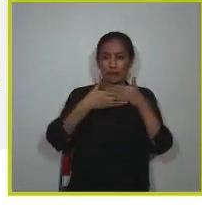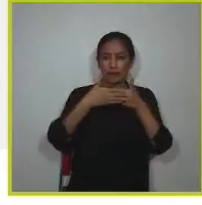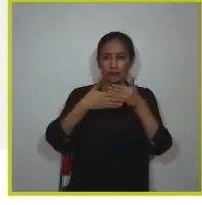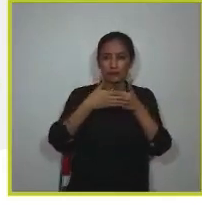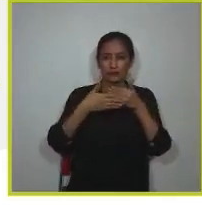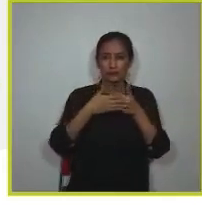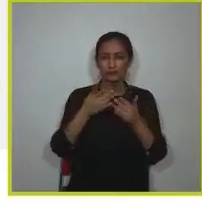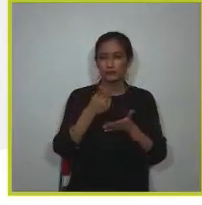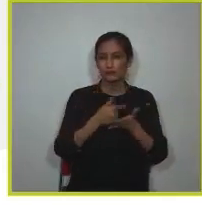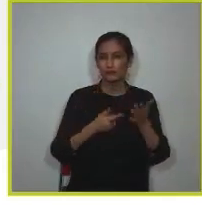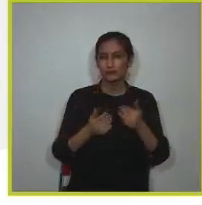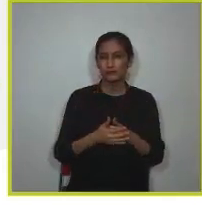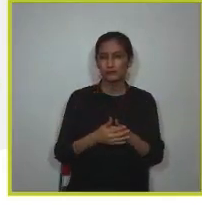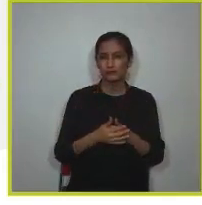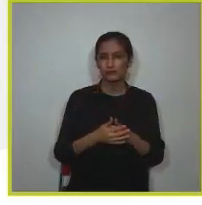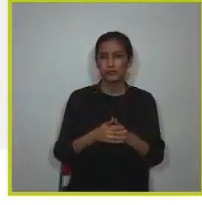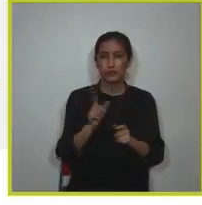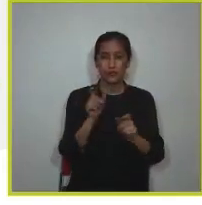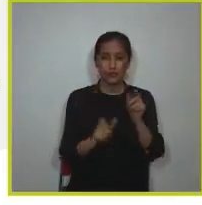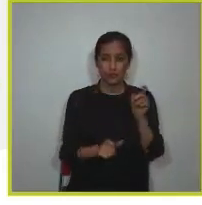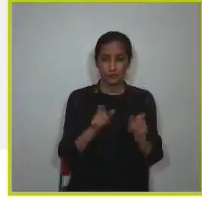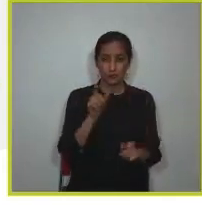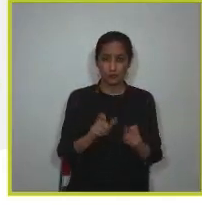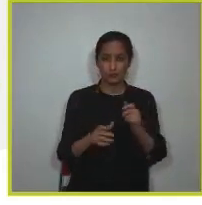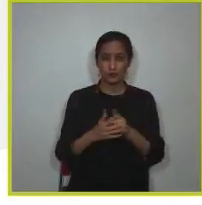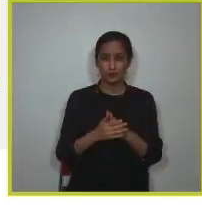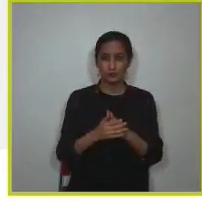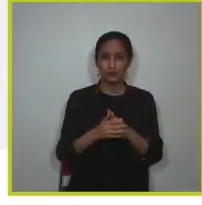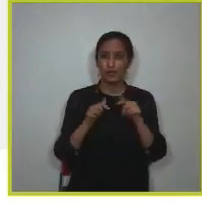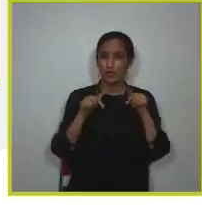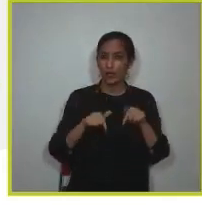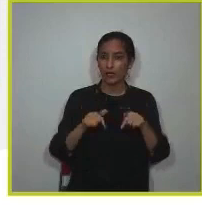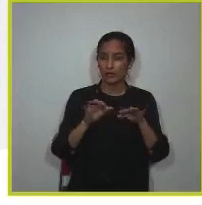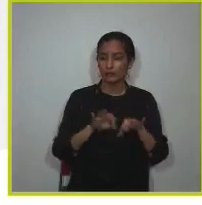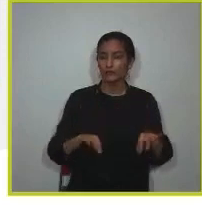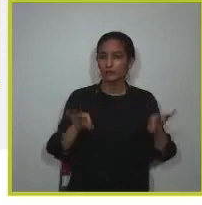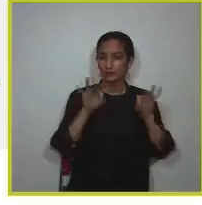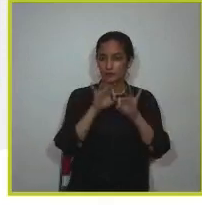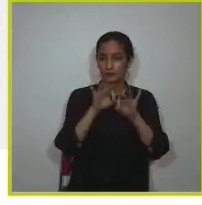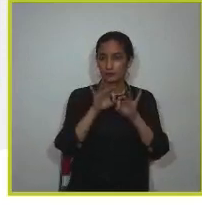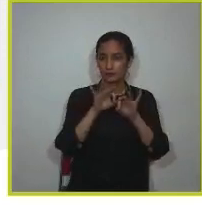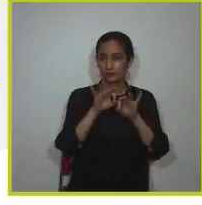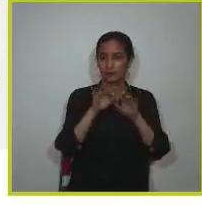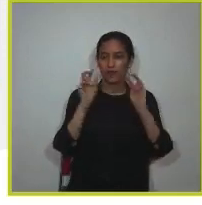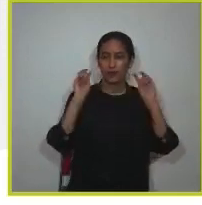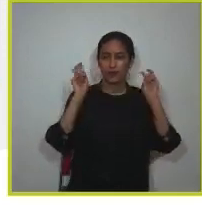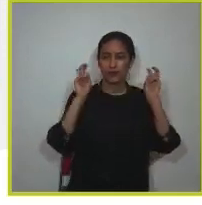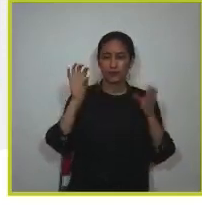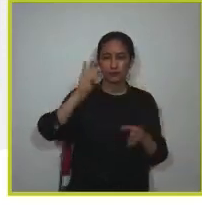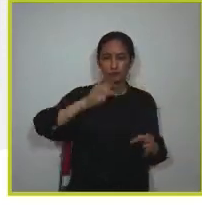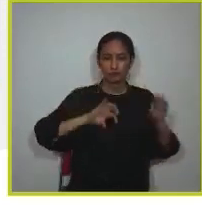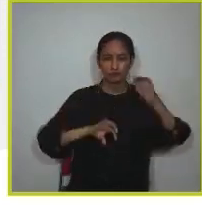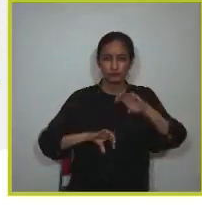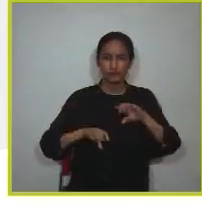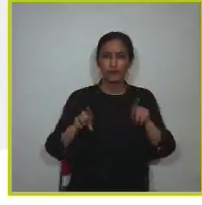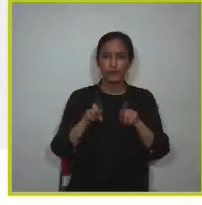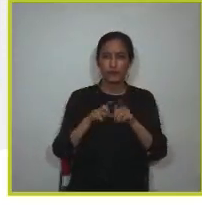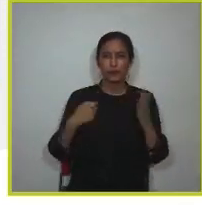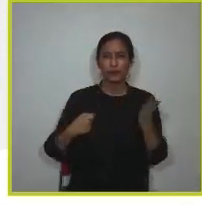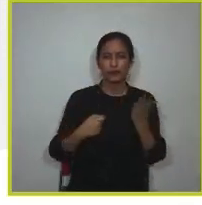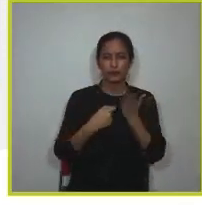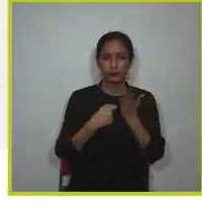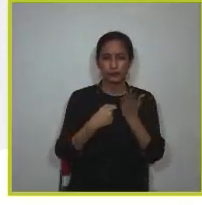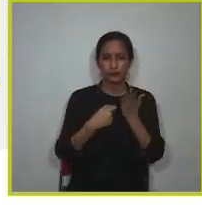acercamiento de la población a esta importante tema que es la ciencia y tecnología